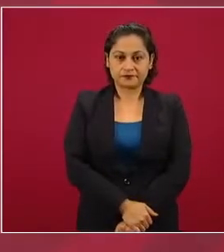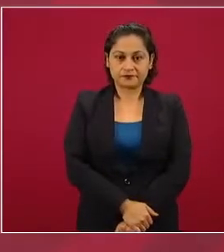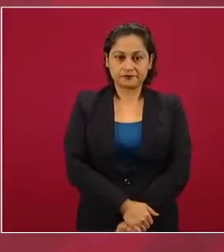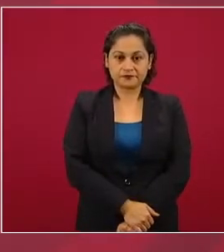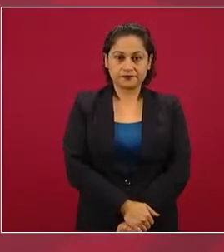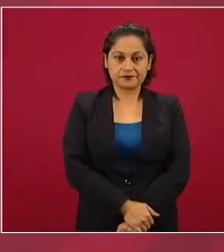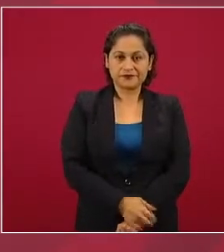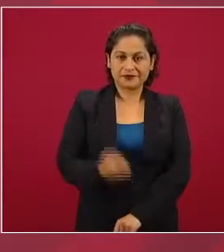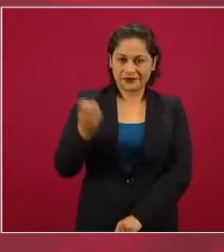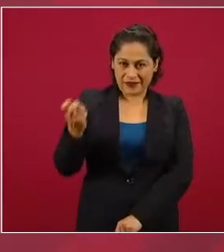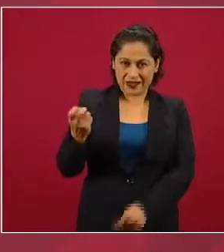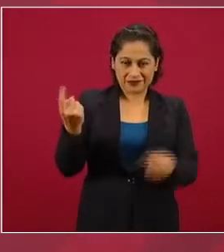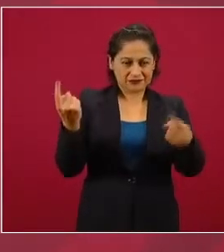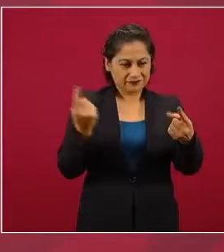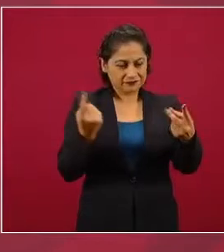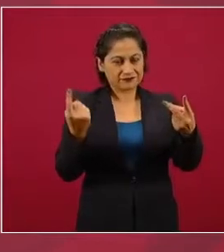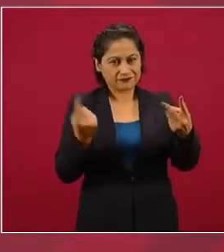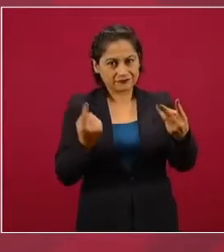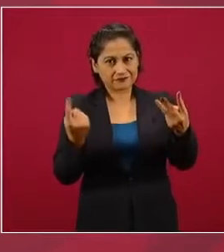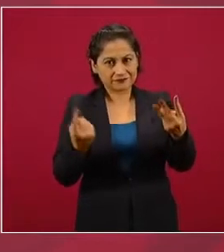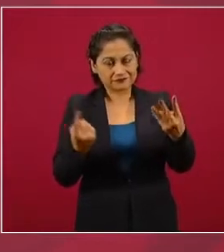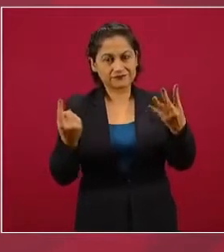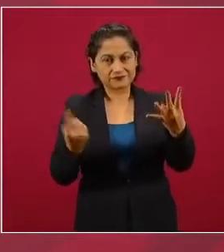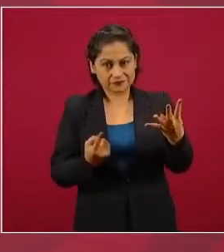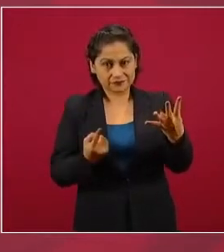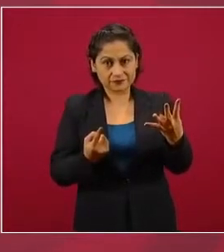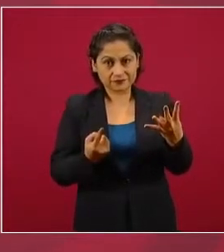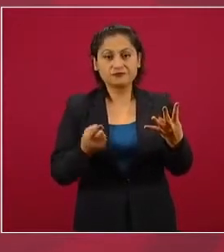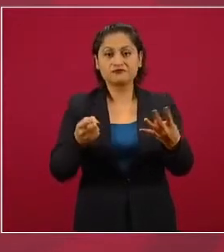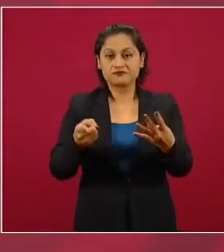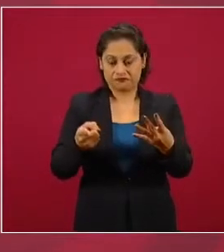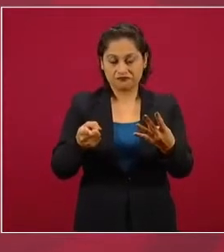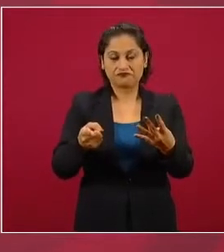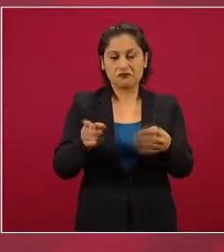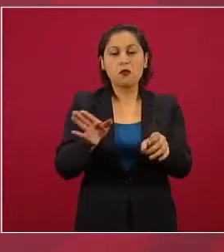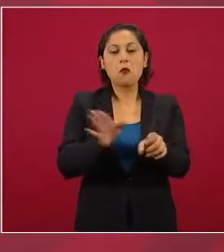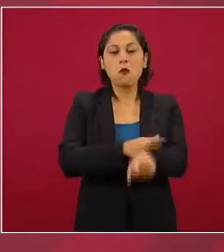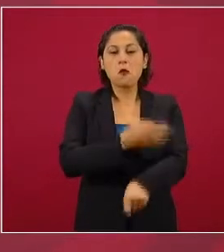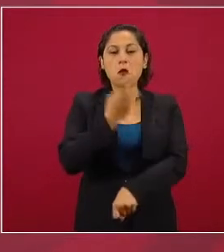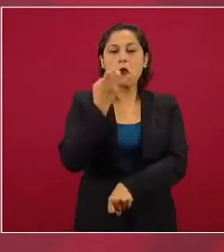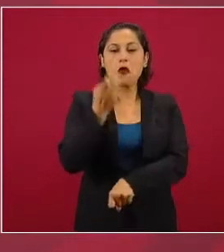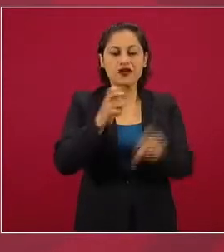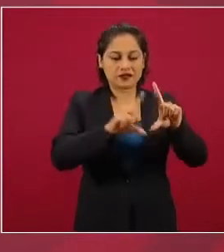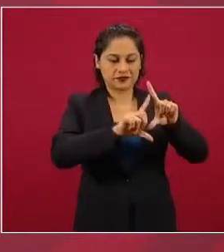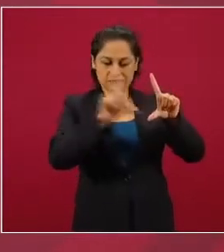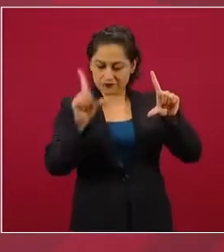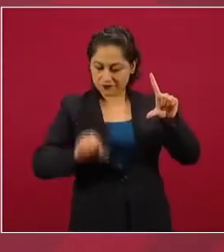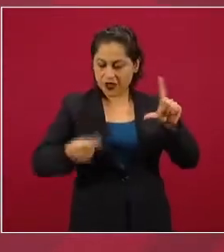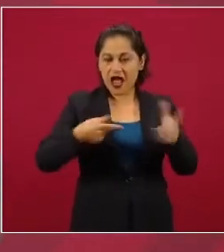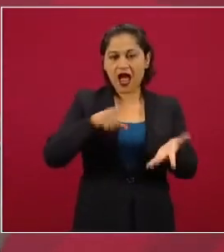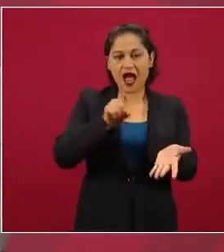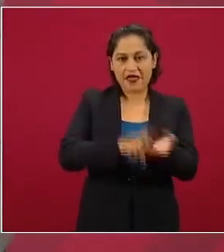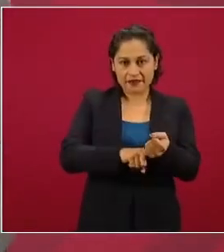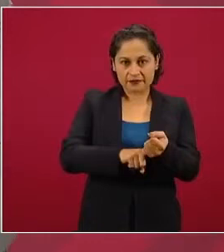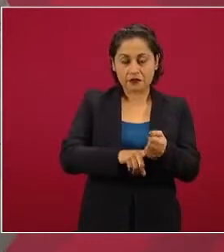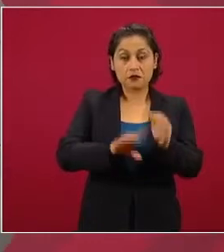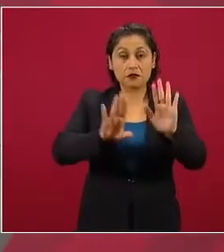Todo esto es lo que está sucediendo en el país. Qué bueno que eso esté